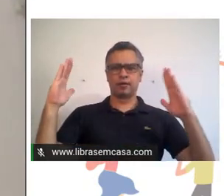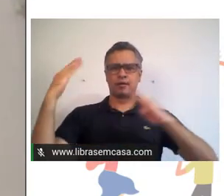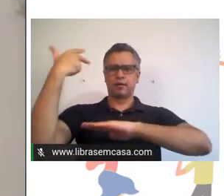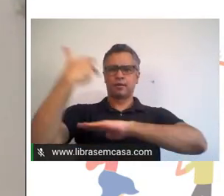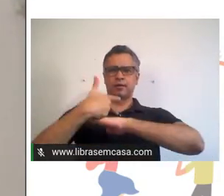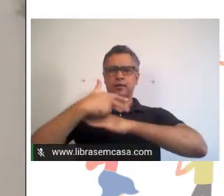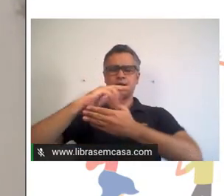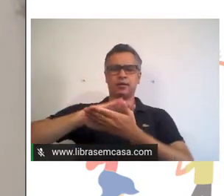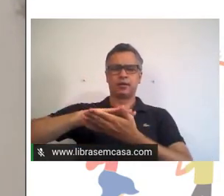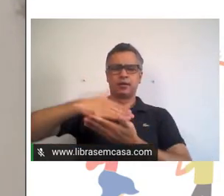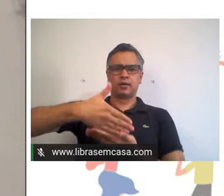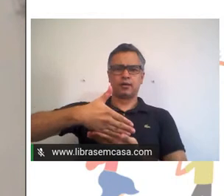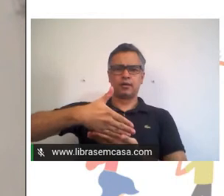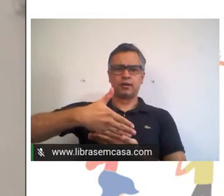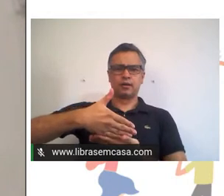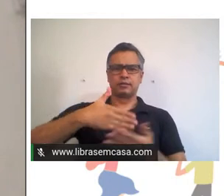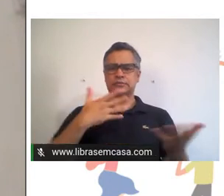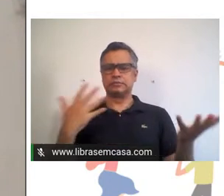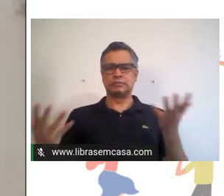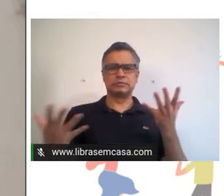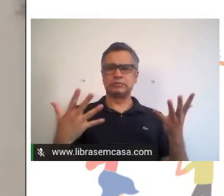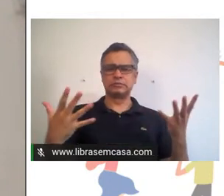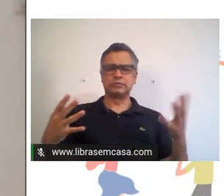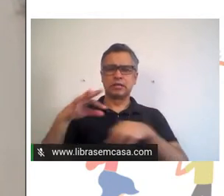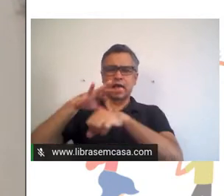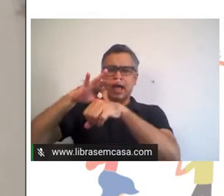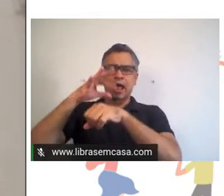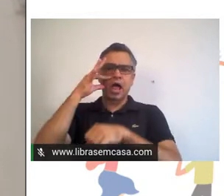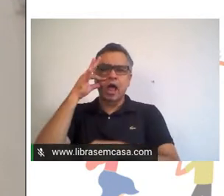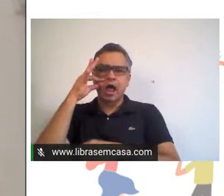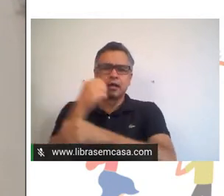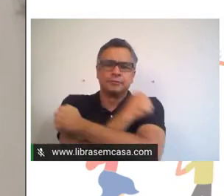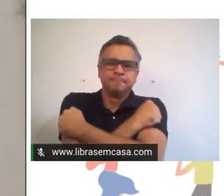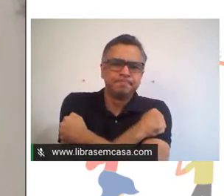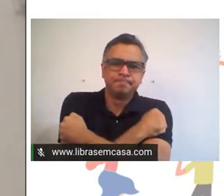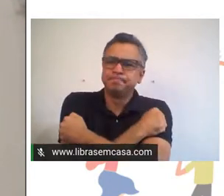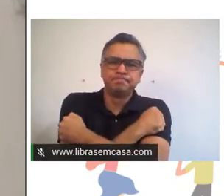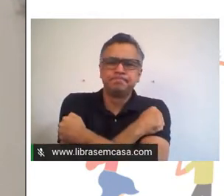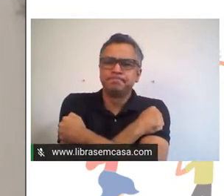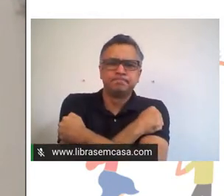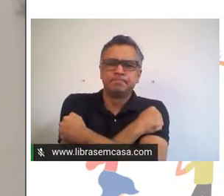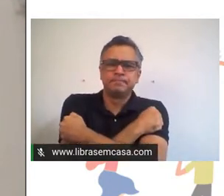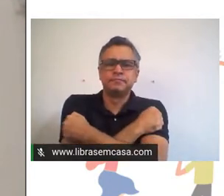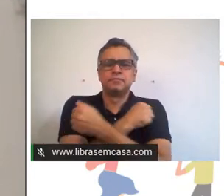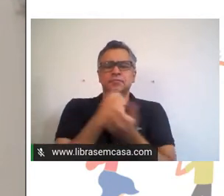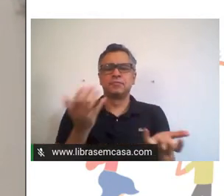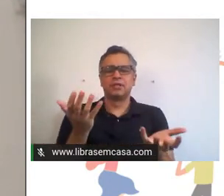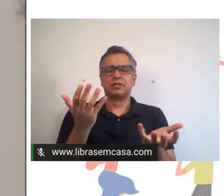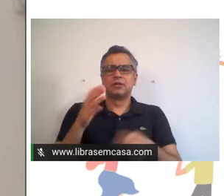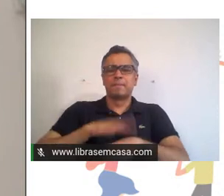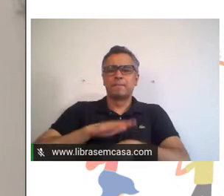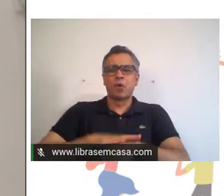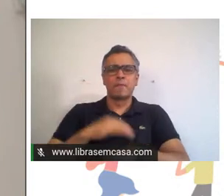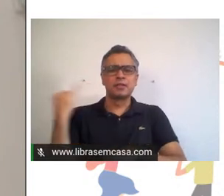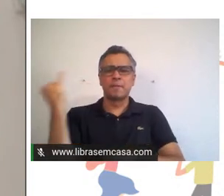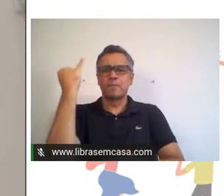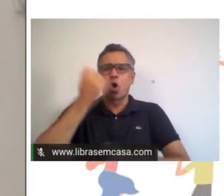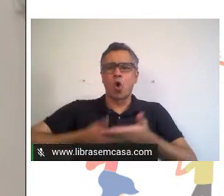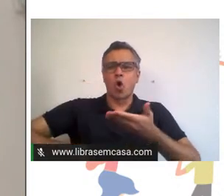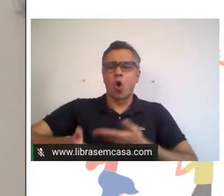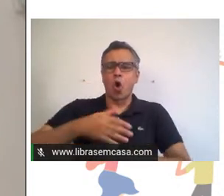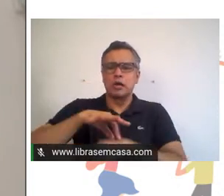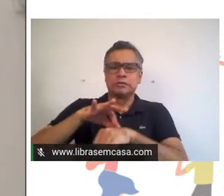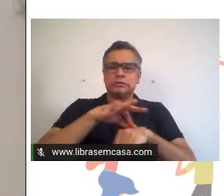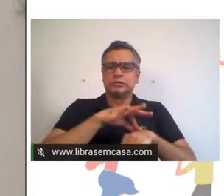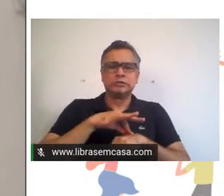una computadora y no nos podemos ver y no nos podemos abrazar y no podemos compartir tantos momentos increíbles y necesarios